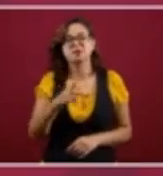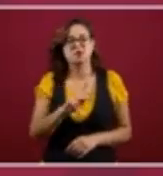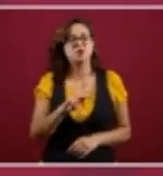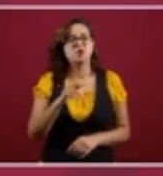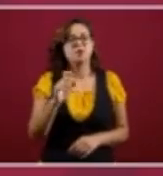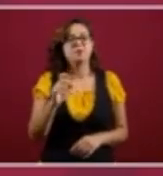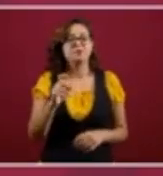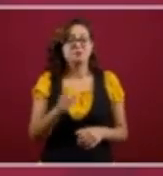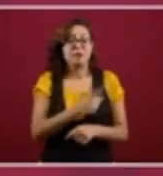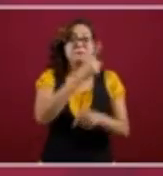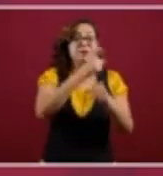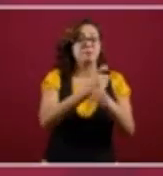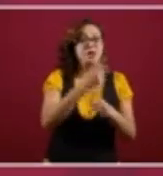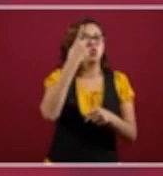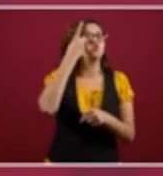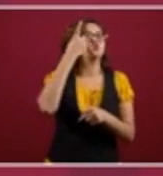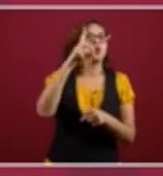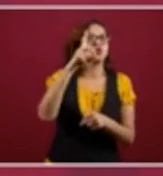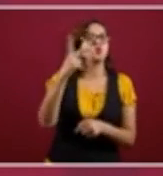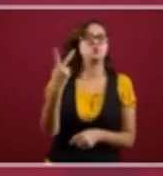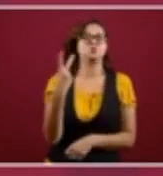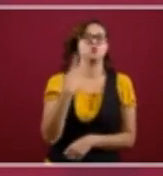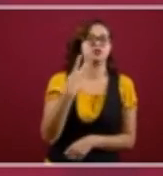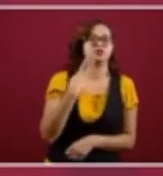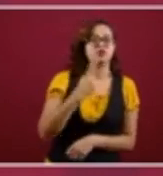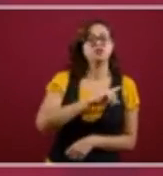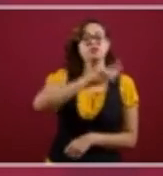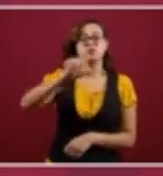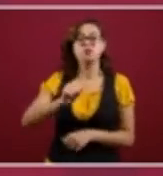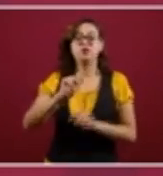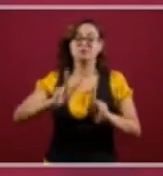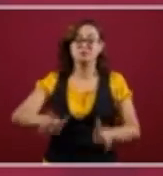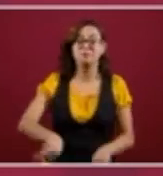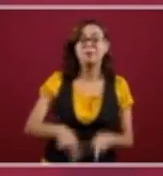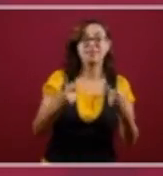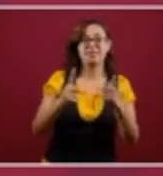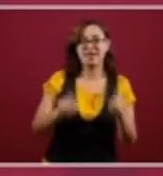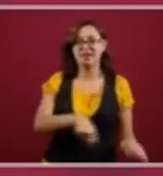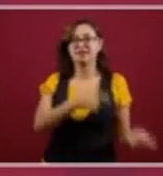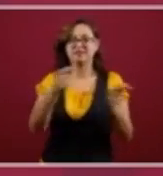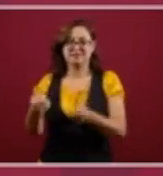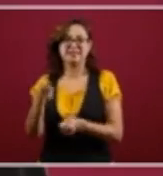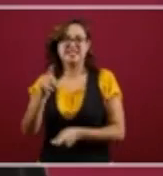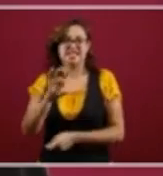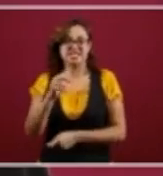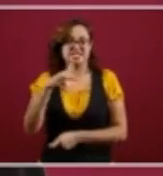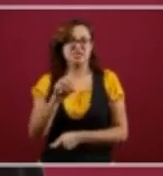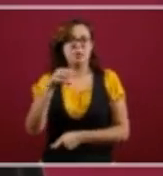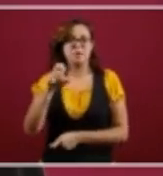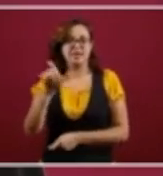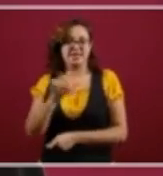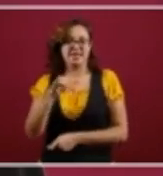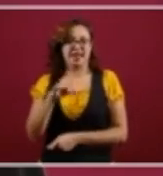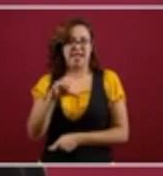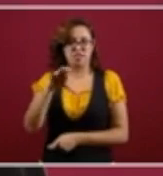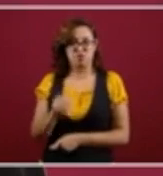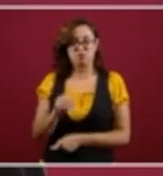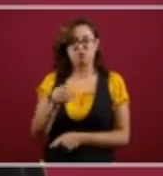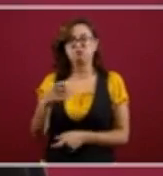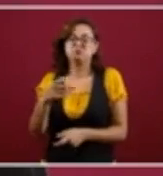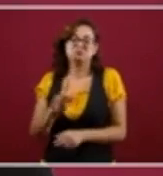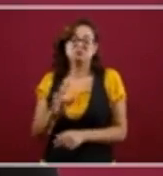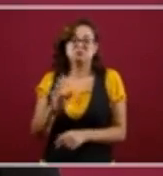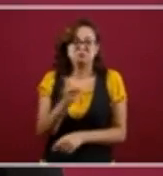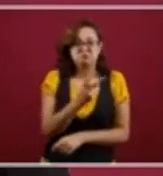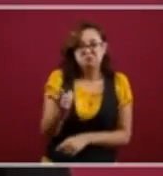con la forma en que vivían los políticos. Eso sí,